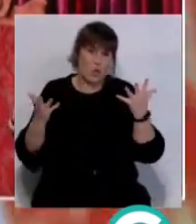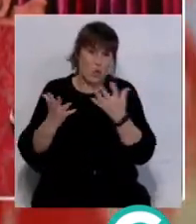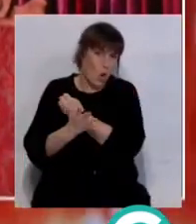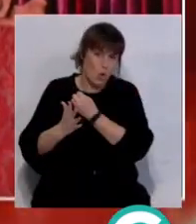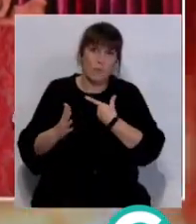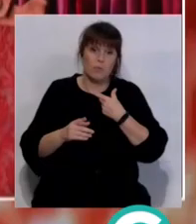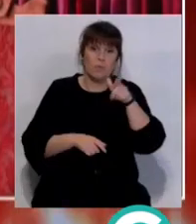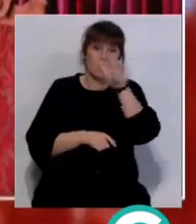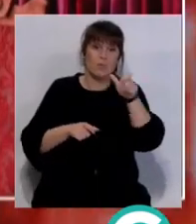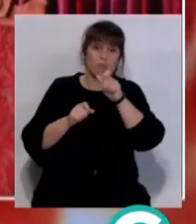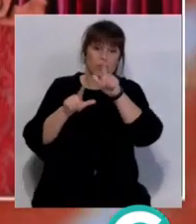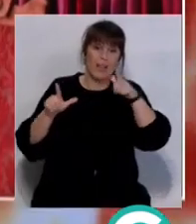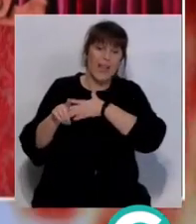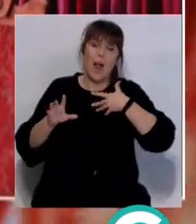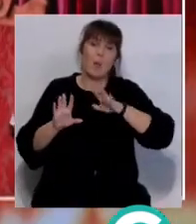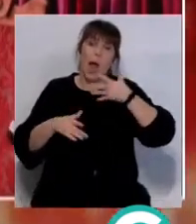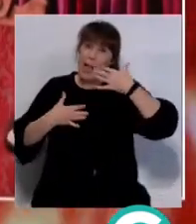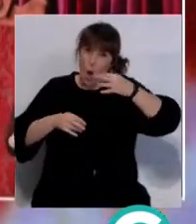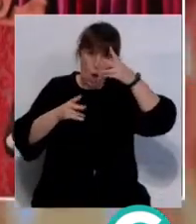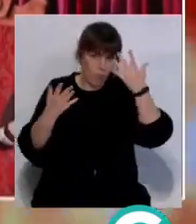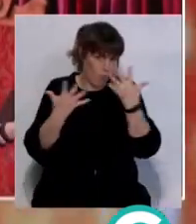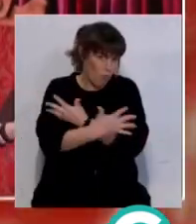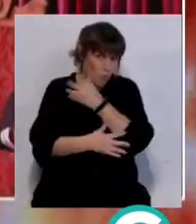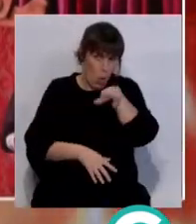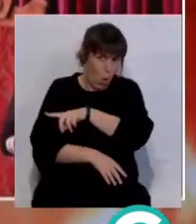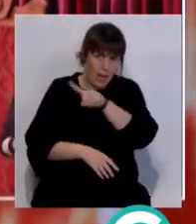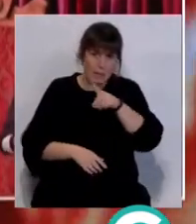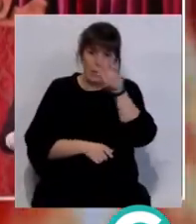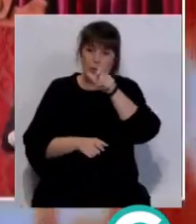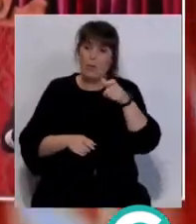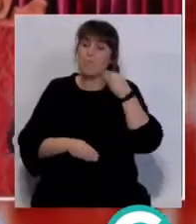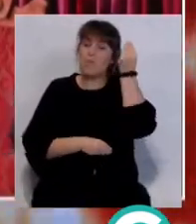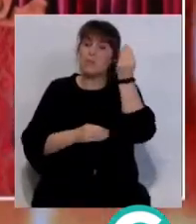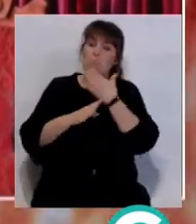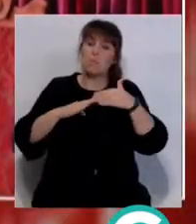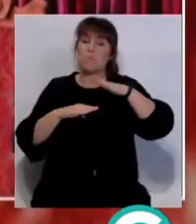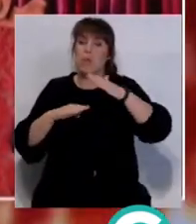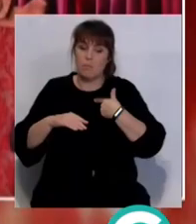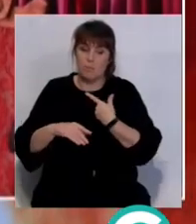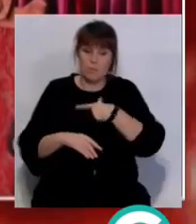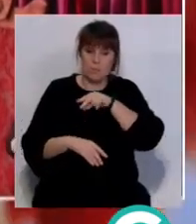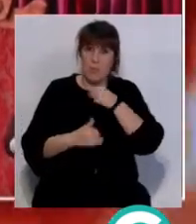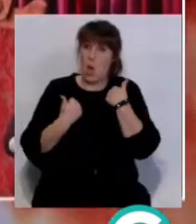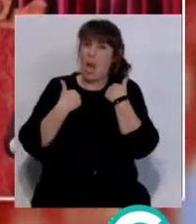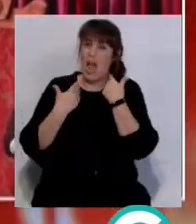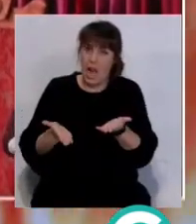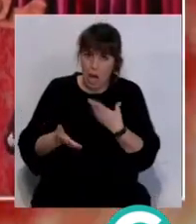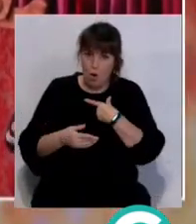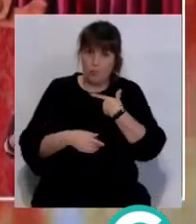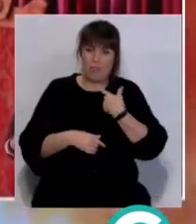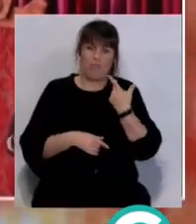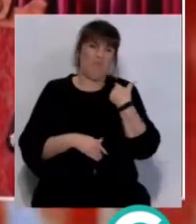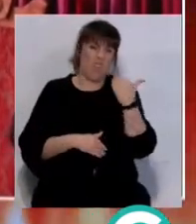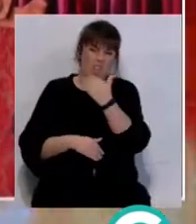que quieren ser protagonistas sin serlo, los que se creen más que nadie, los premios regalados, los patosos en la